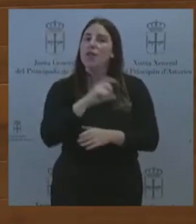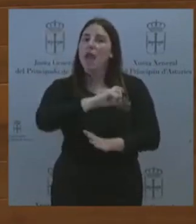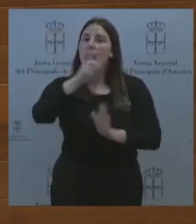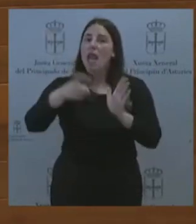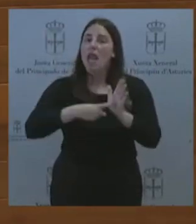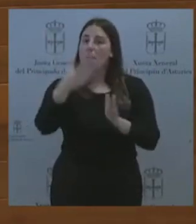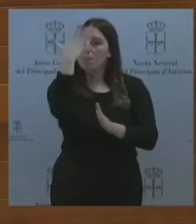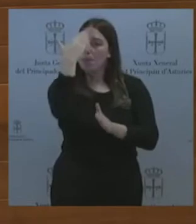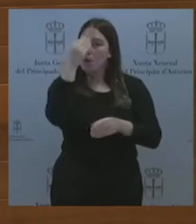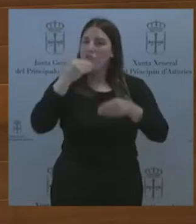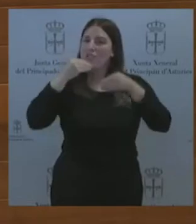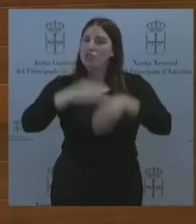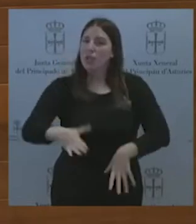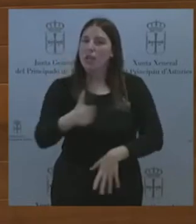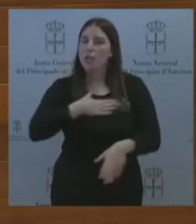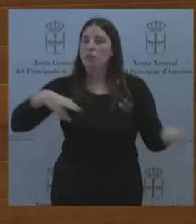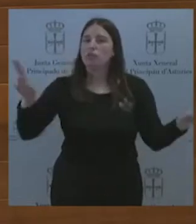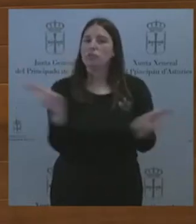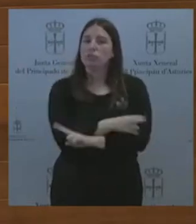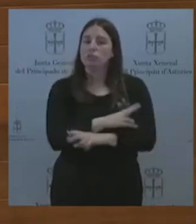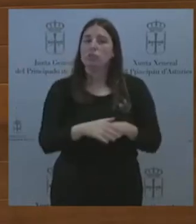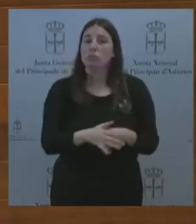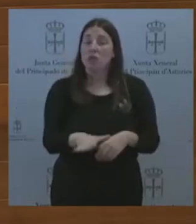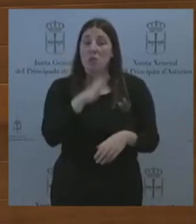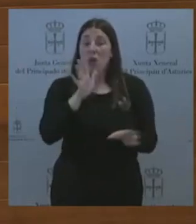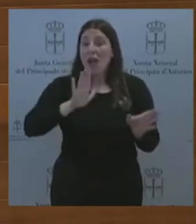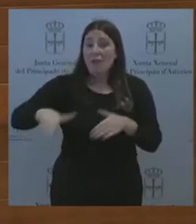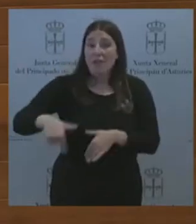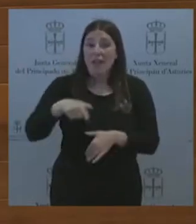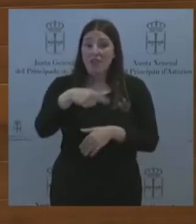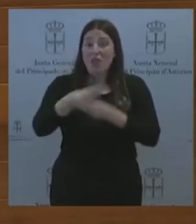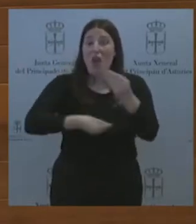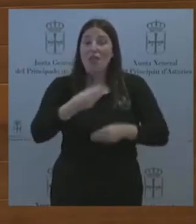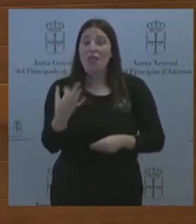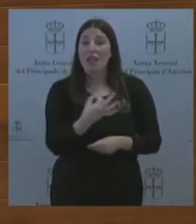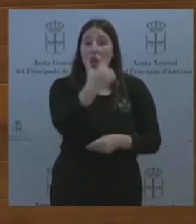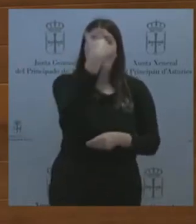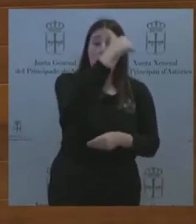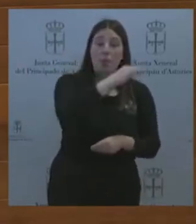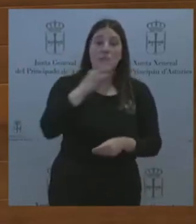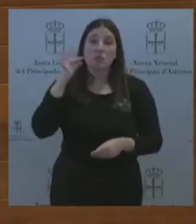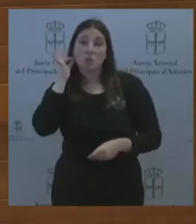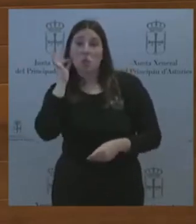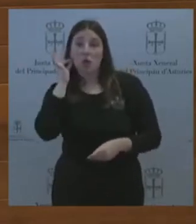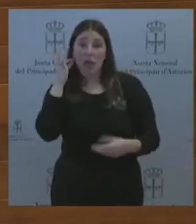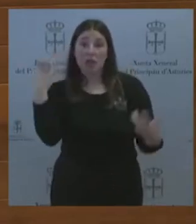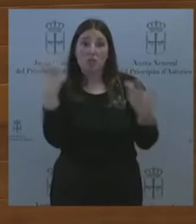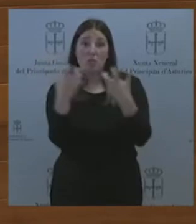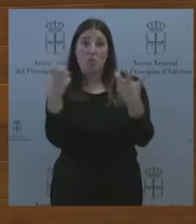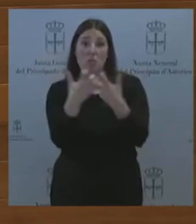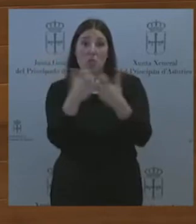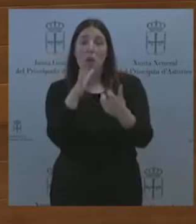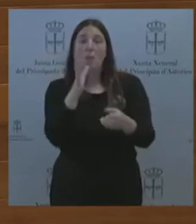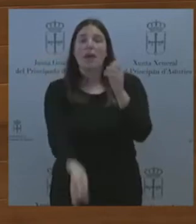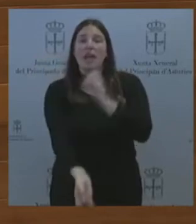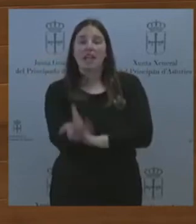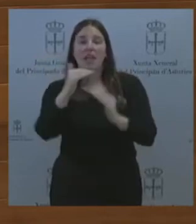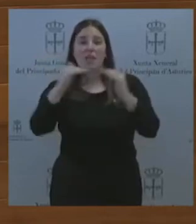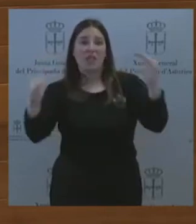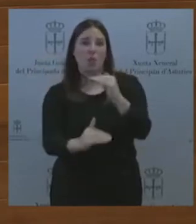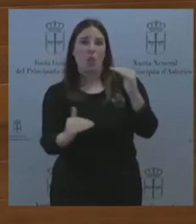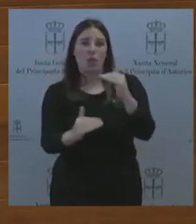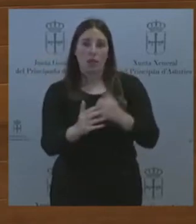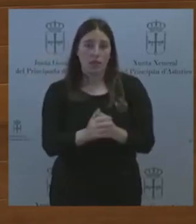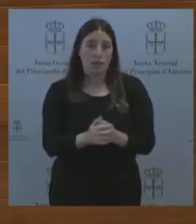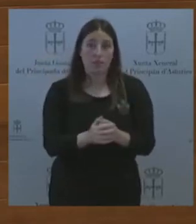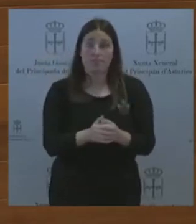enfrentar a hombres y mujeres con el objetivo de generar desigualdades. Y aquí volvemos a aludir al artículo